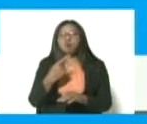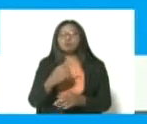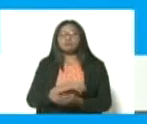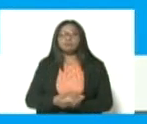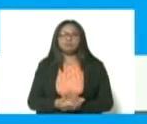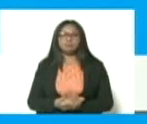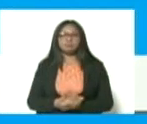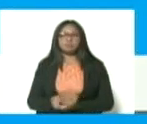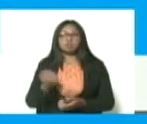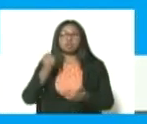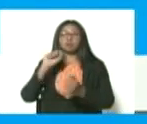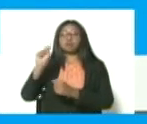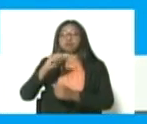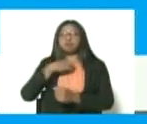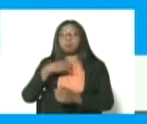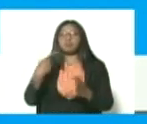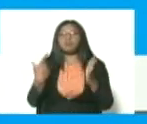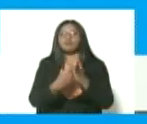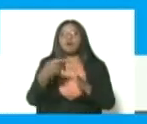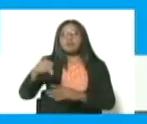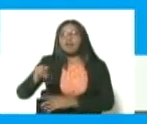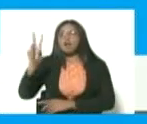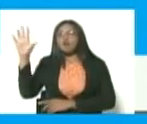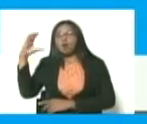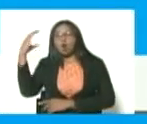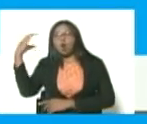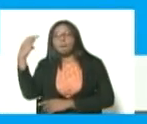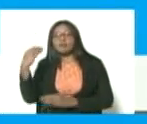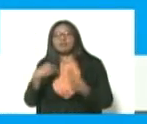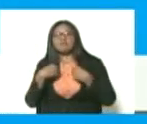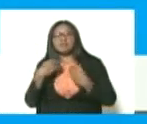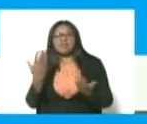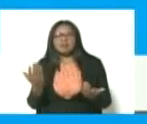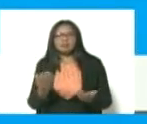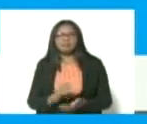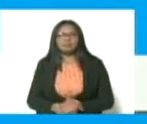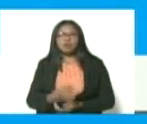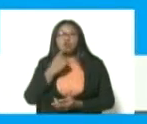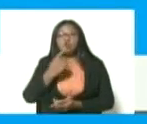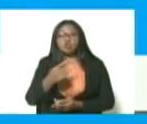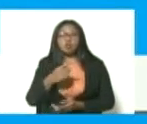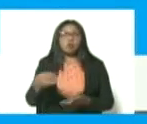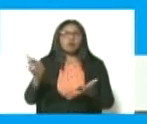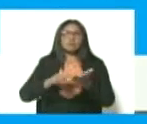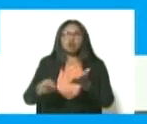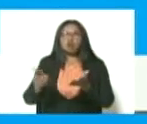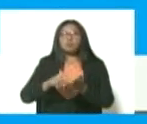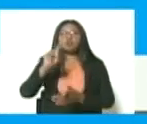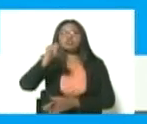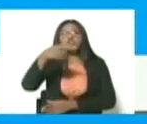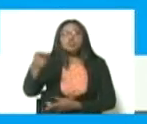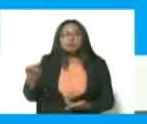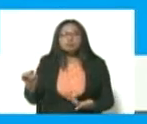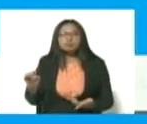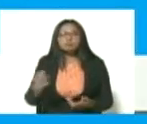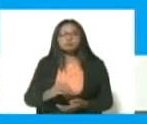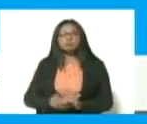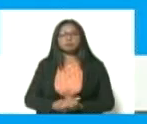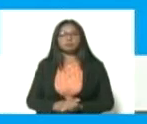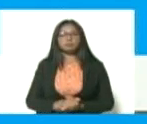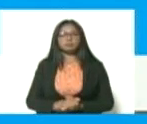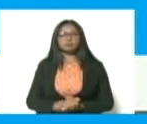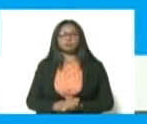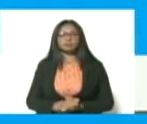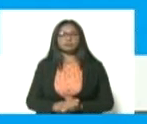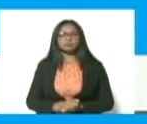que le negaba la vacuna a los venezolanos y venezolanas que vivieran en Colombia. Lo dijo varias veces, o no lo dijo.